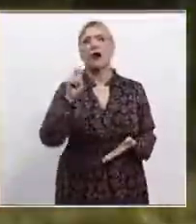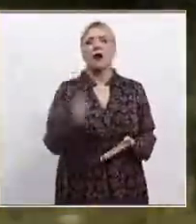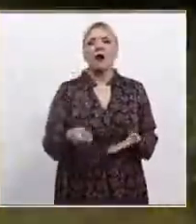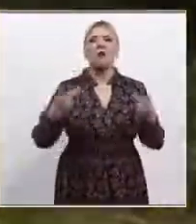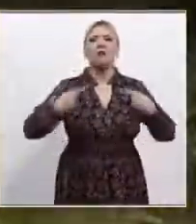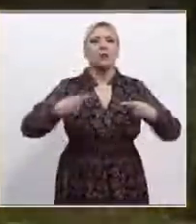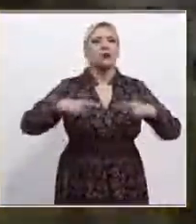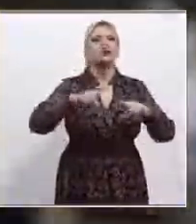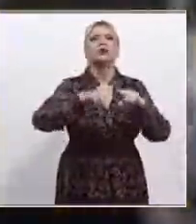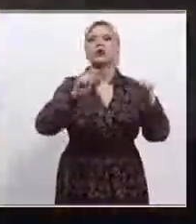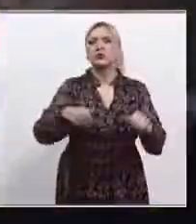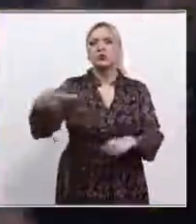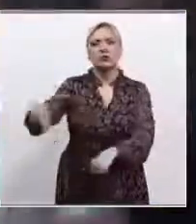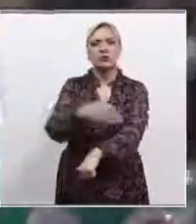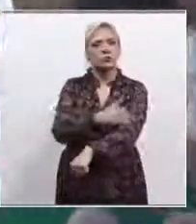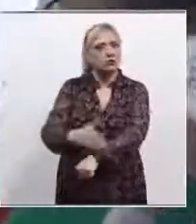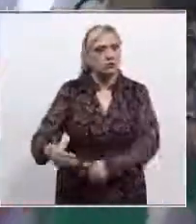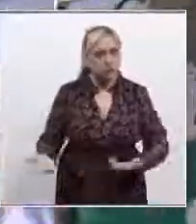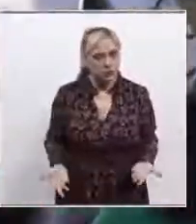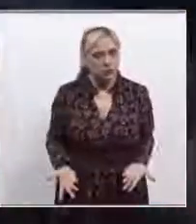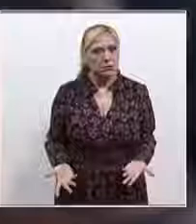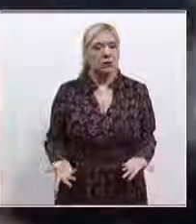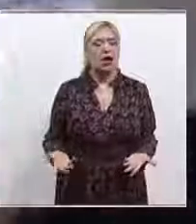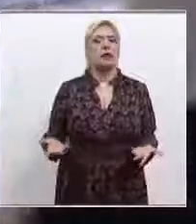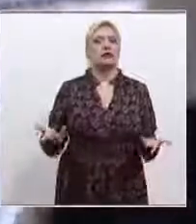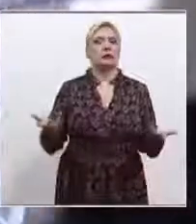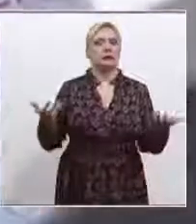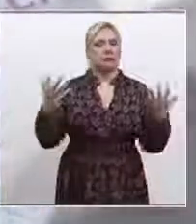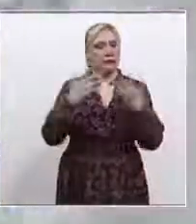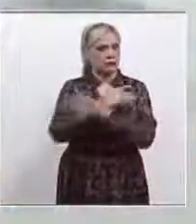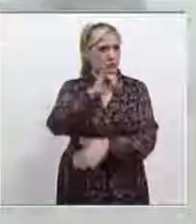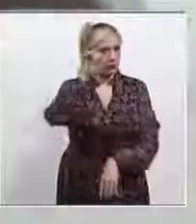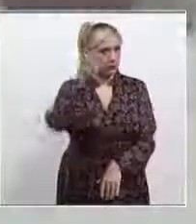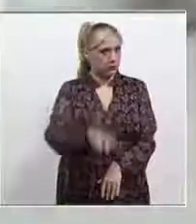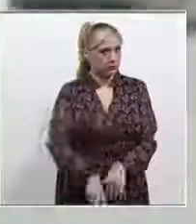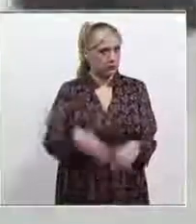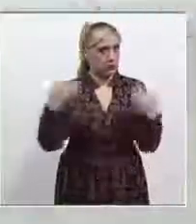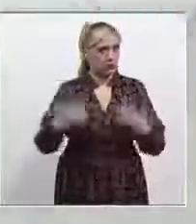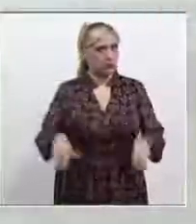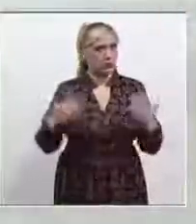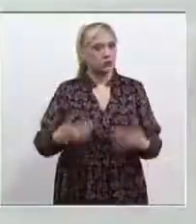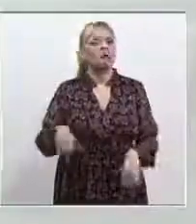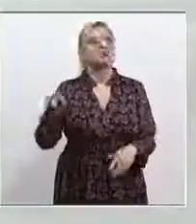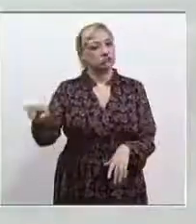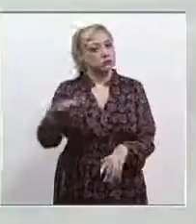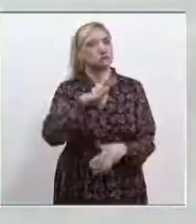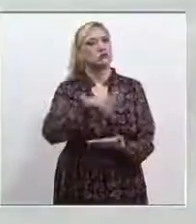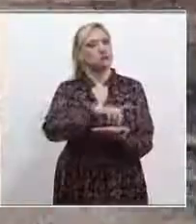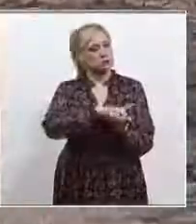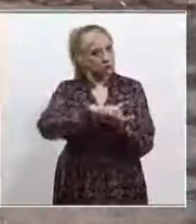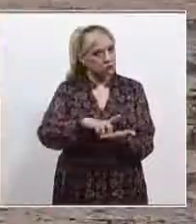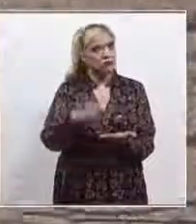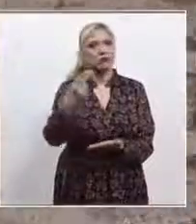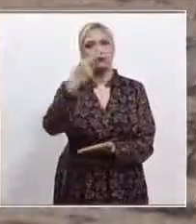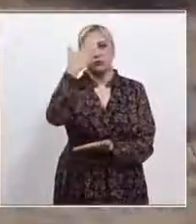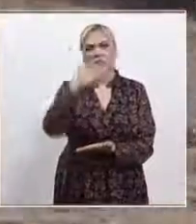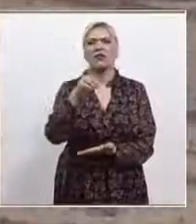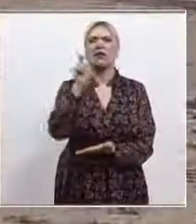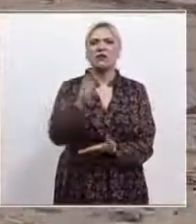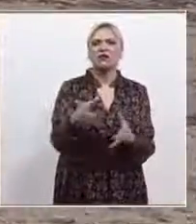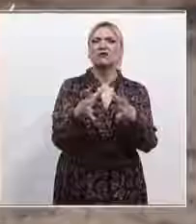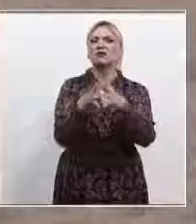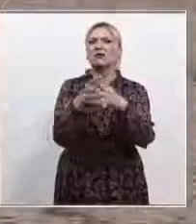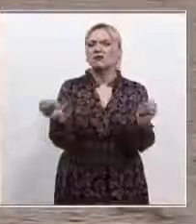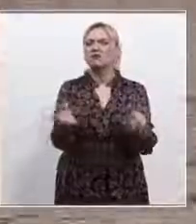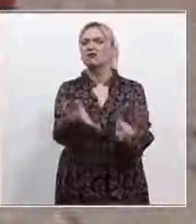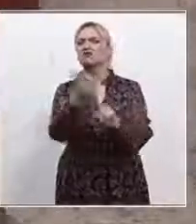seres queridos y ver a las personas responsables enfrentar las consecuencias, por lo que tienen derecho a saber las circunstancias de la desaparición,